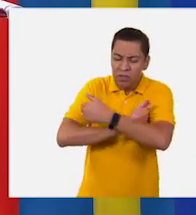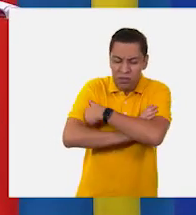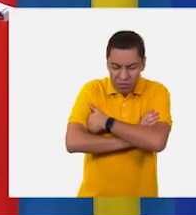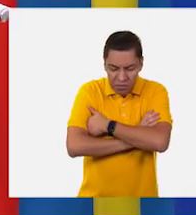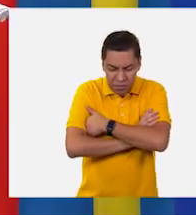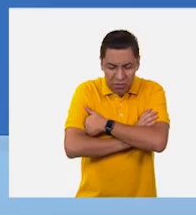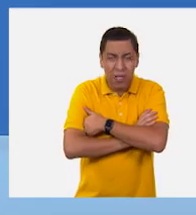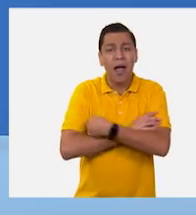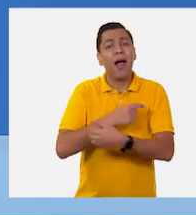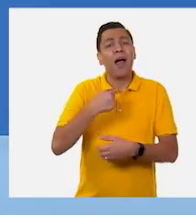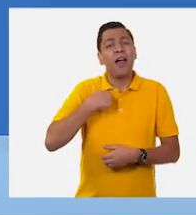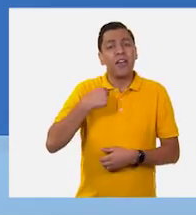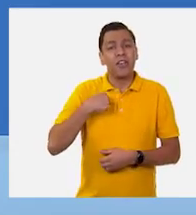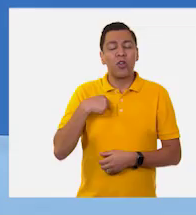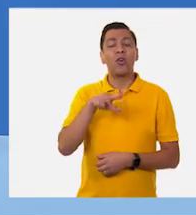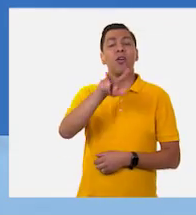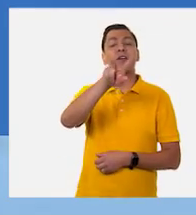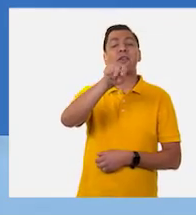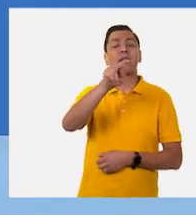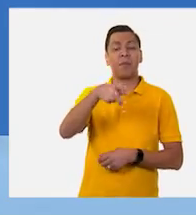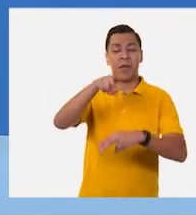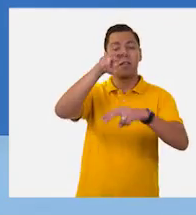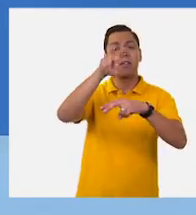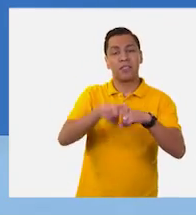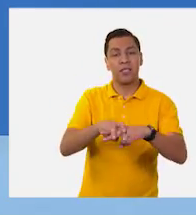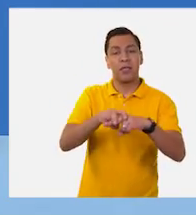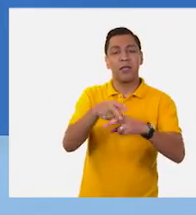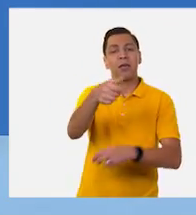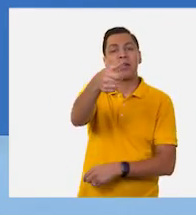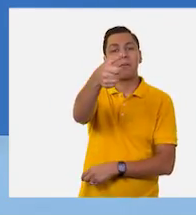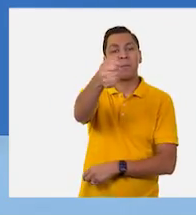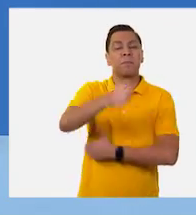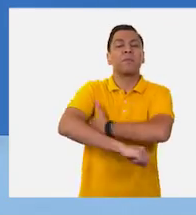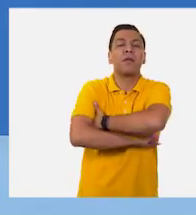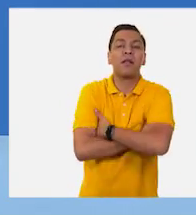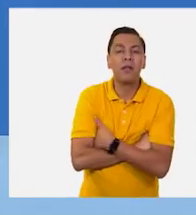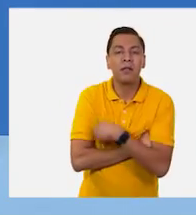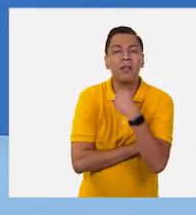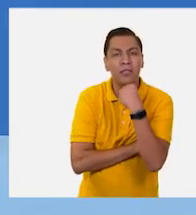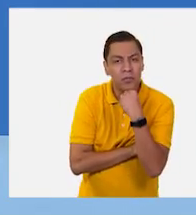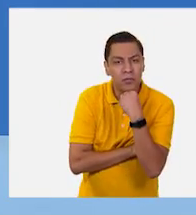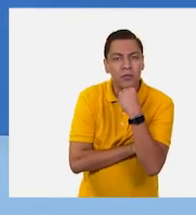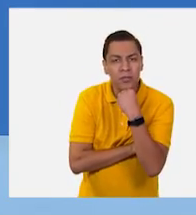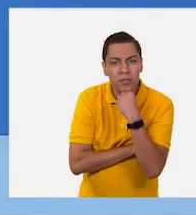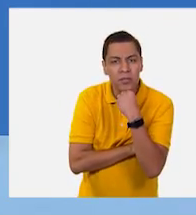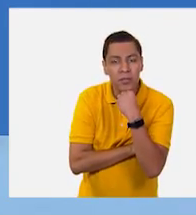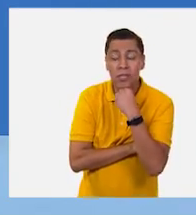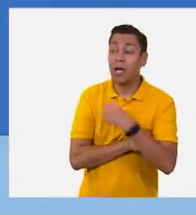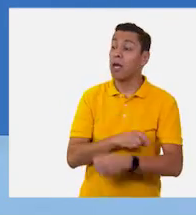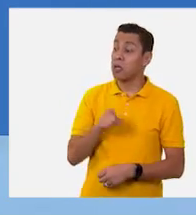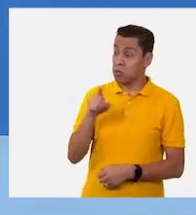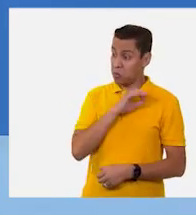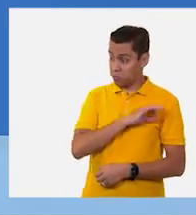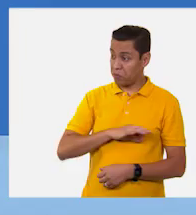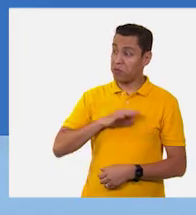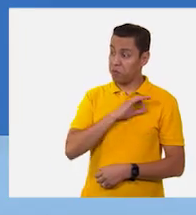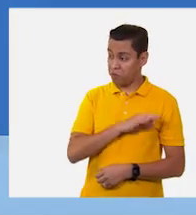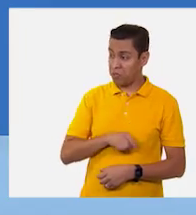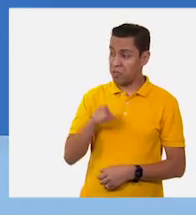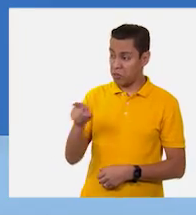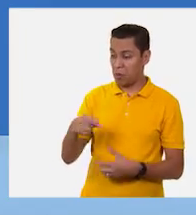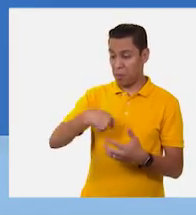bueno, lo que pasa es que estaba viendo la clase de hoy en mi televisión. Uy, y por cierto, te felicito por tus